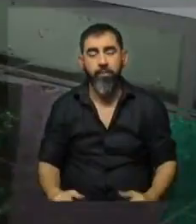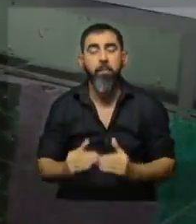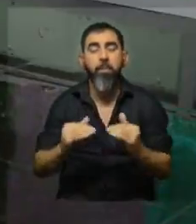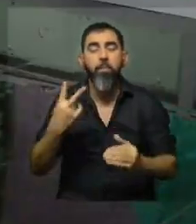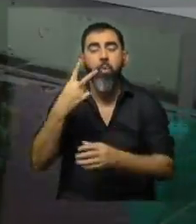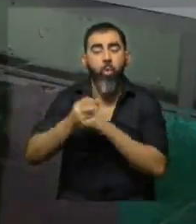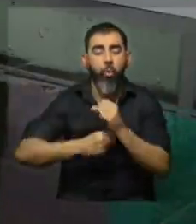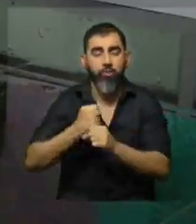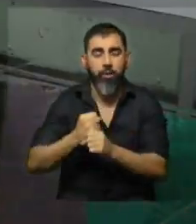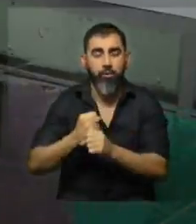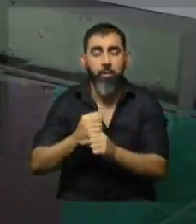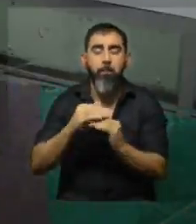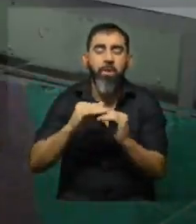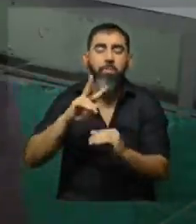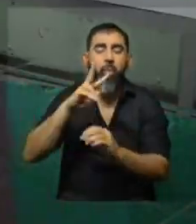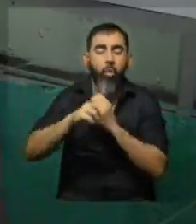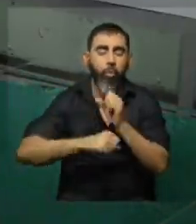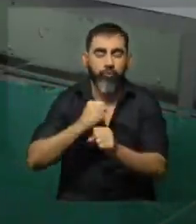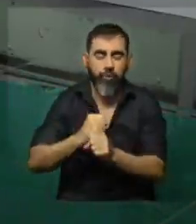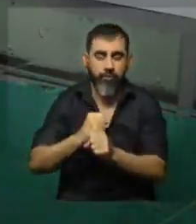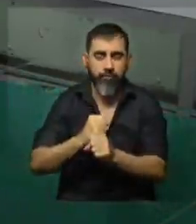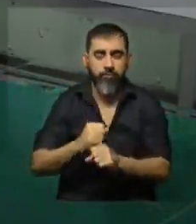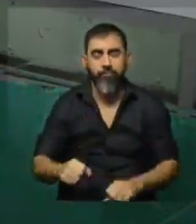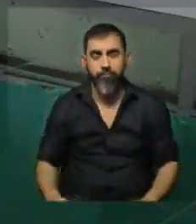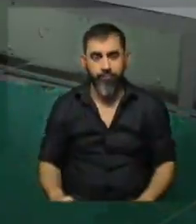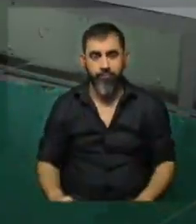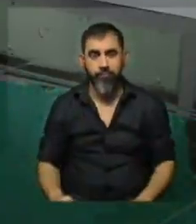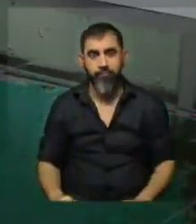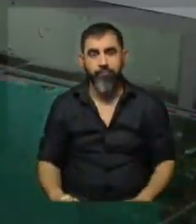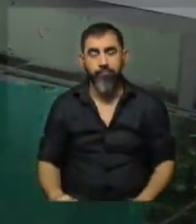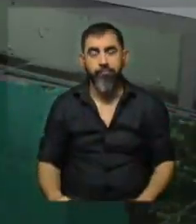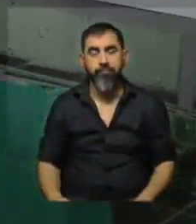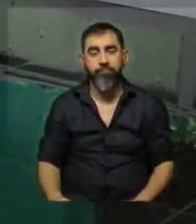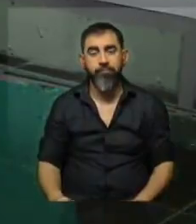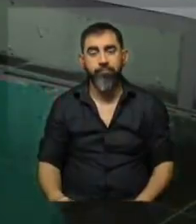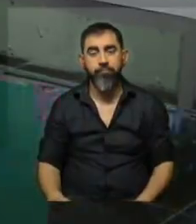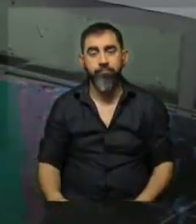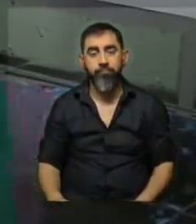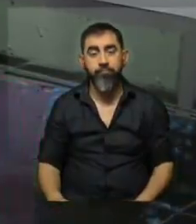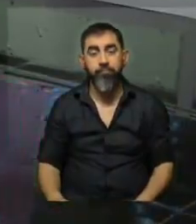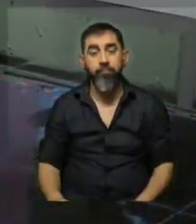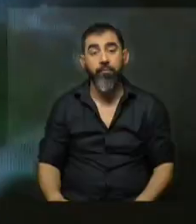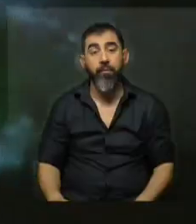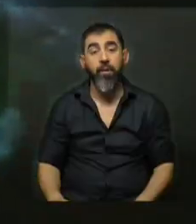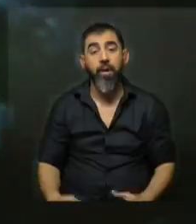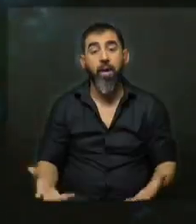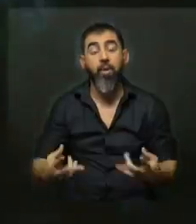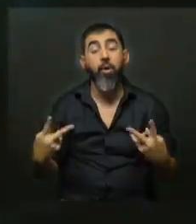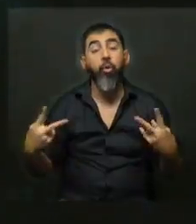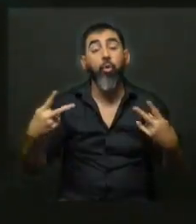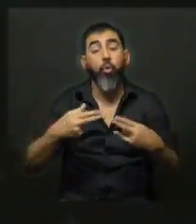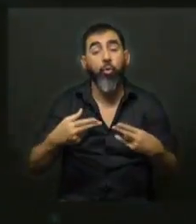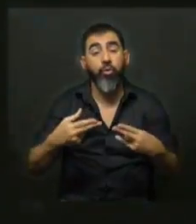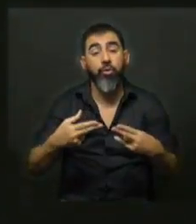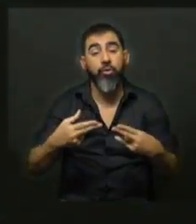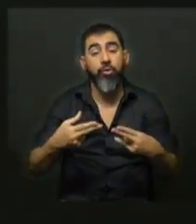Seguro que hay una tercera, ¿no? Mínimo y una tercera. Pero dos ya tenés. Sí, seguro que bien. Sí. Pero con Plato Celeste nos vamos a la tanda. ¿Qué sí, le parece